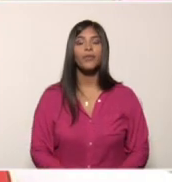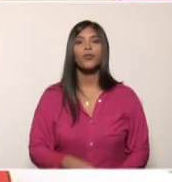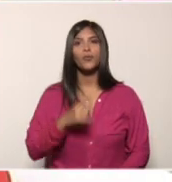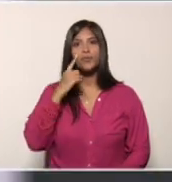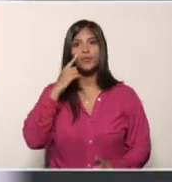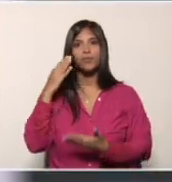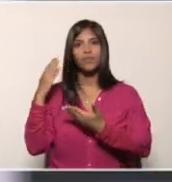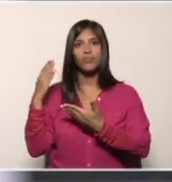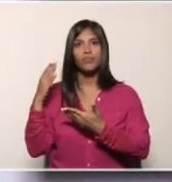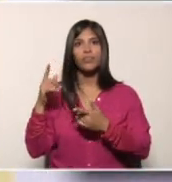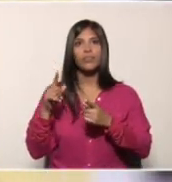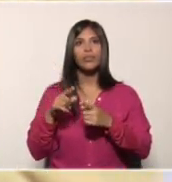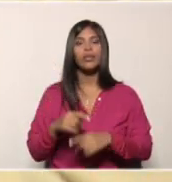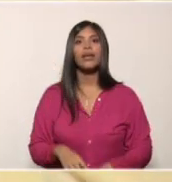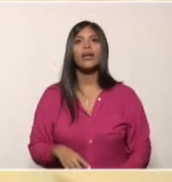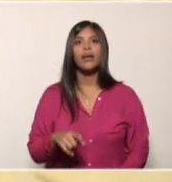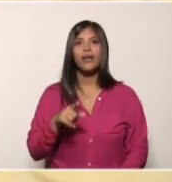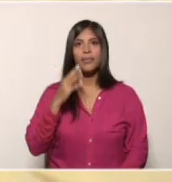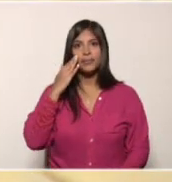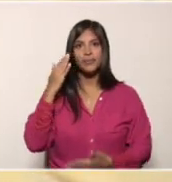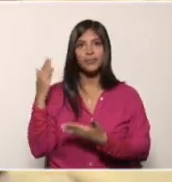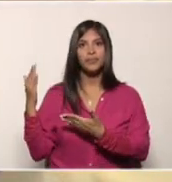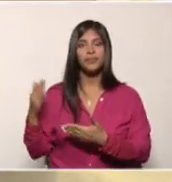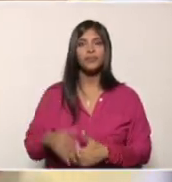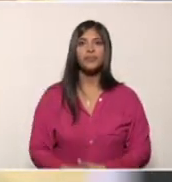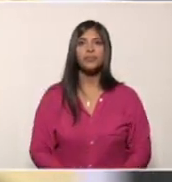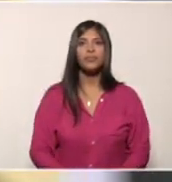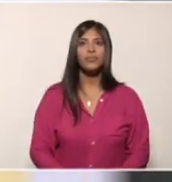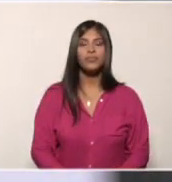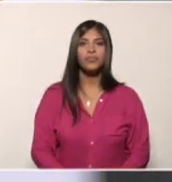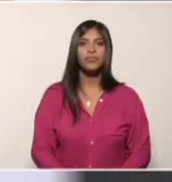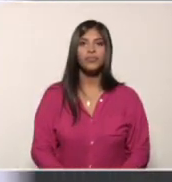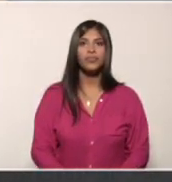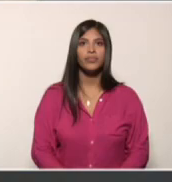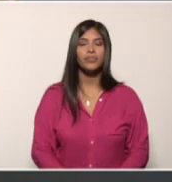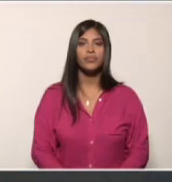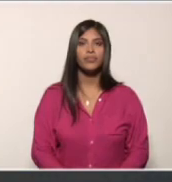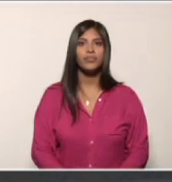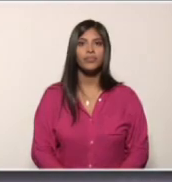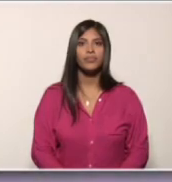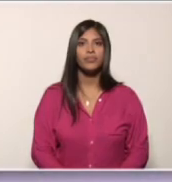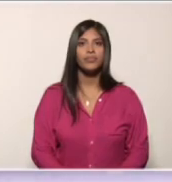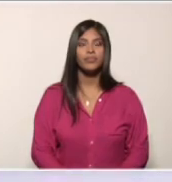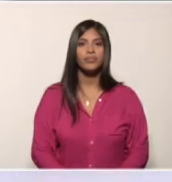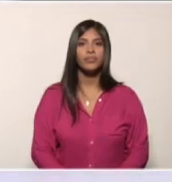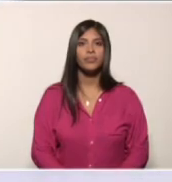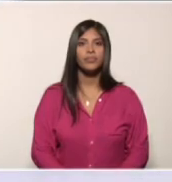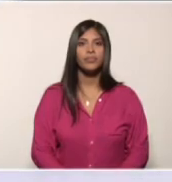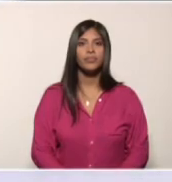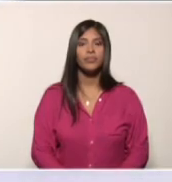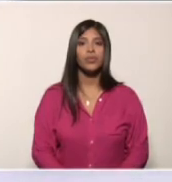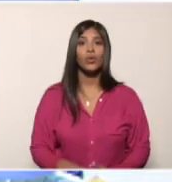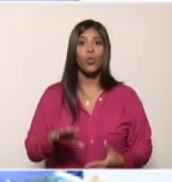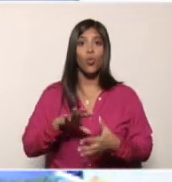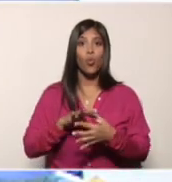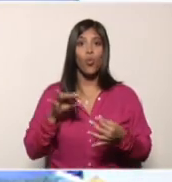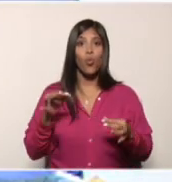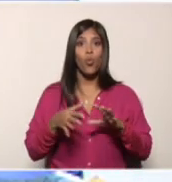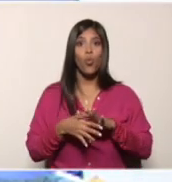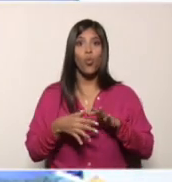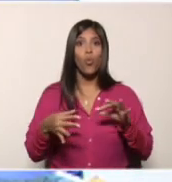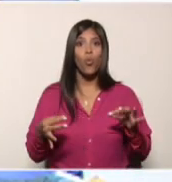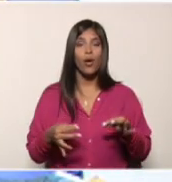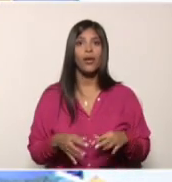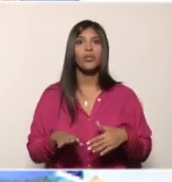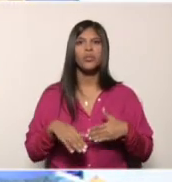cara de vidrio, de Eduardo Liendo. ¿Okay? Este es un cuento y digamos que este cuento